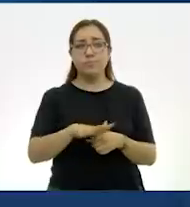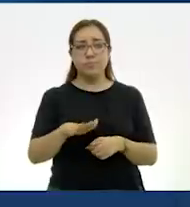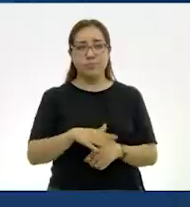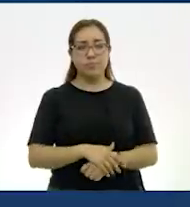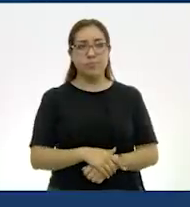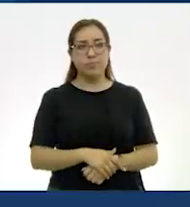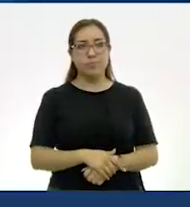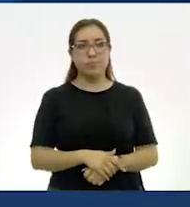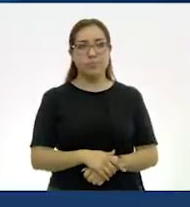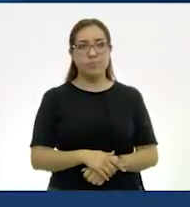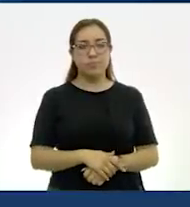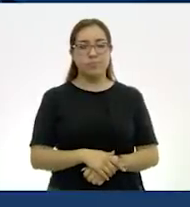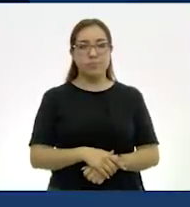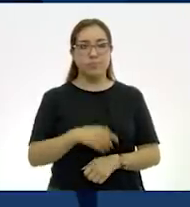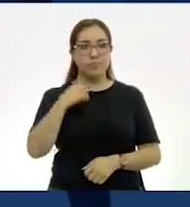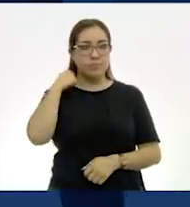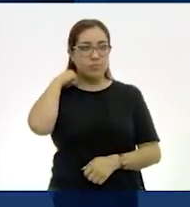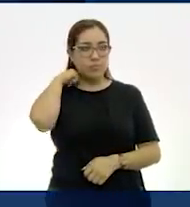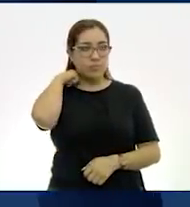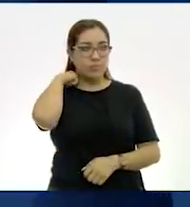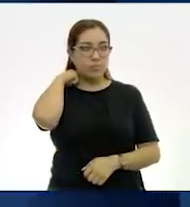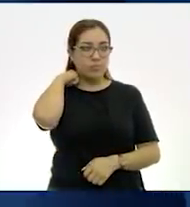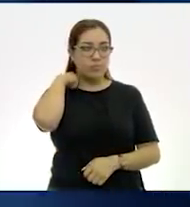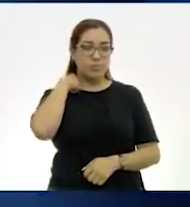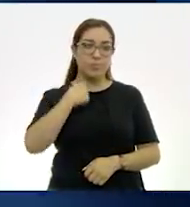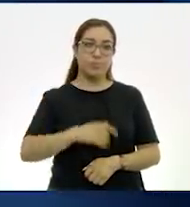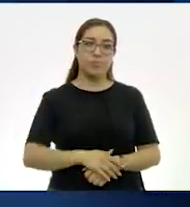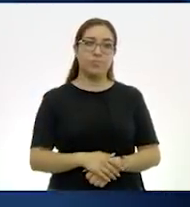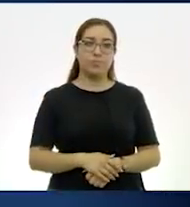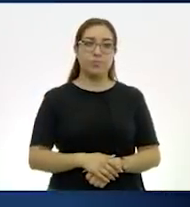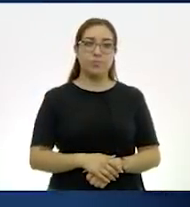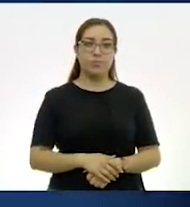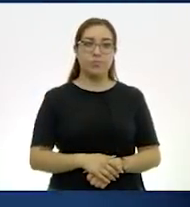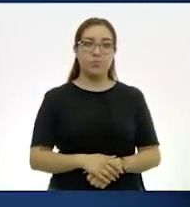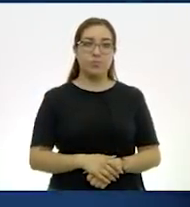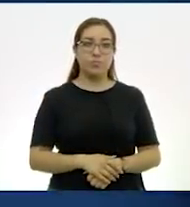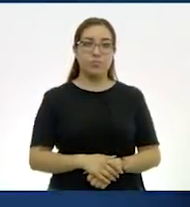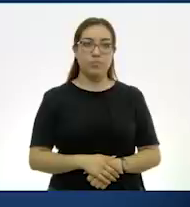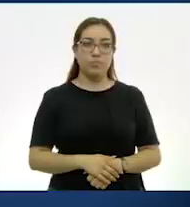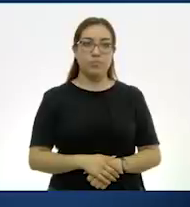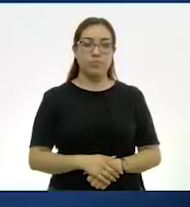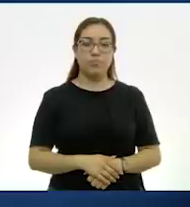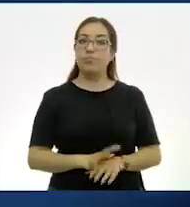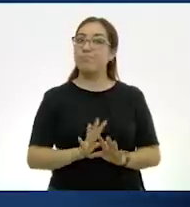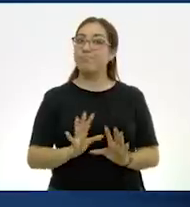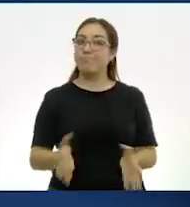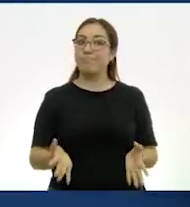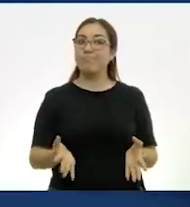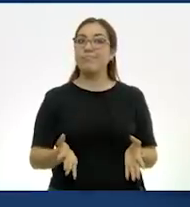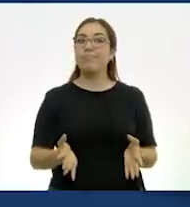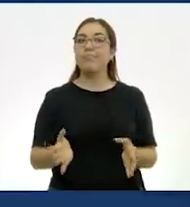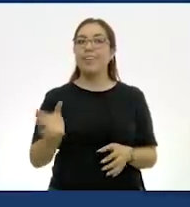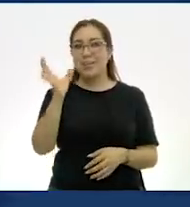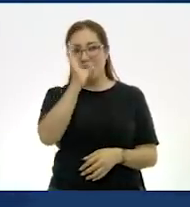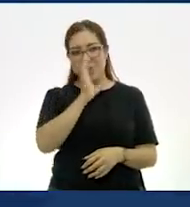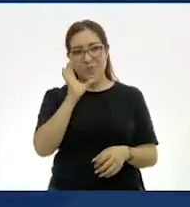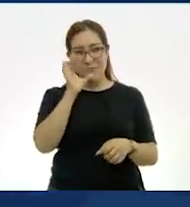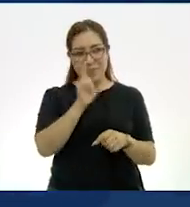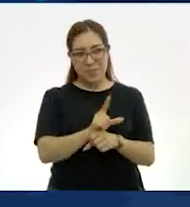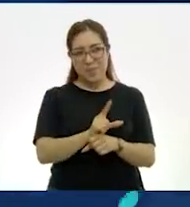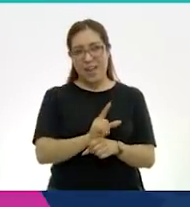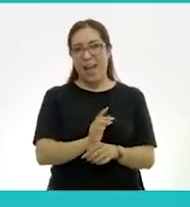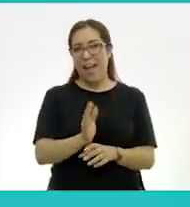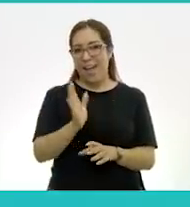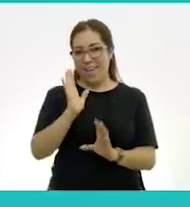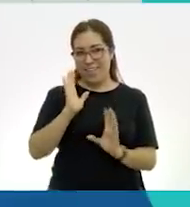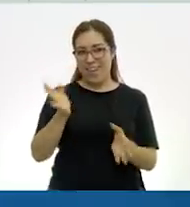de la escritura. Así es. Y entonces, Ahora, ahora sí, sí. tenemos tres civilizaciones de las que hablamos.